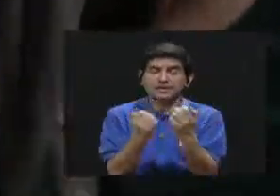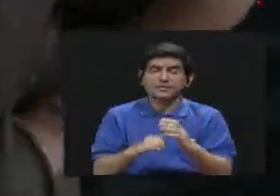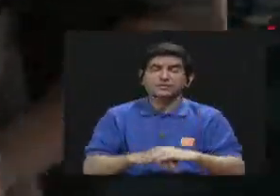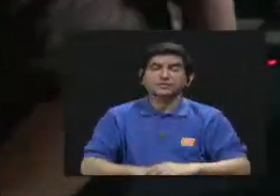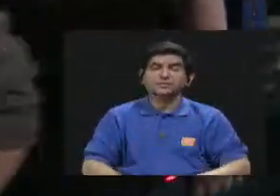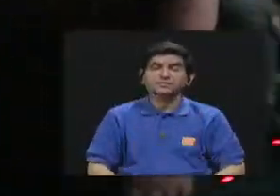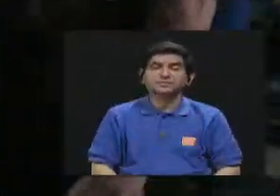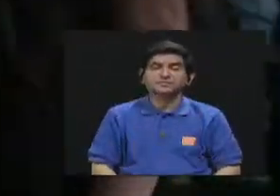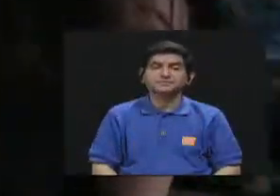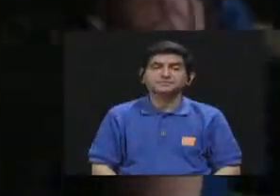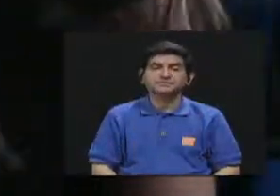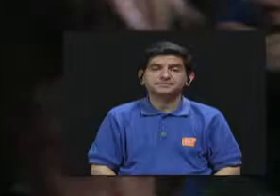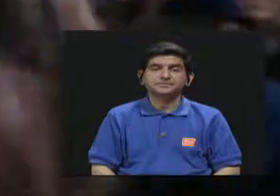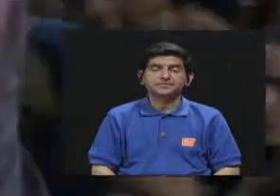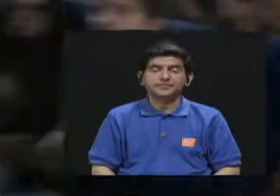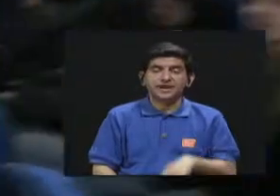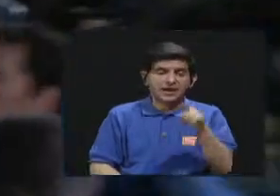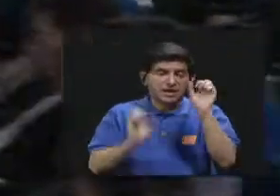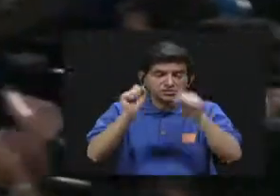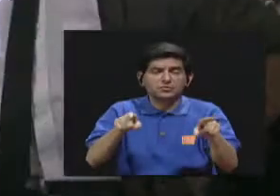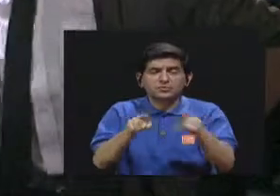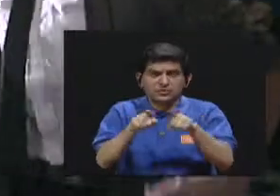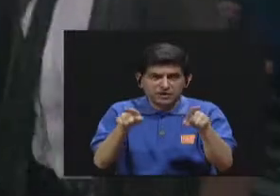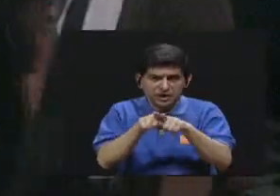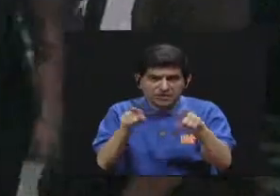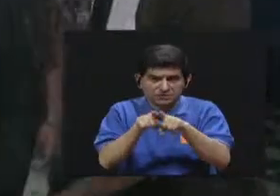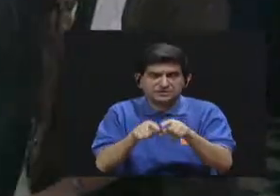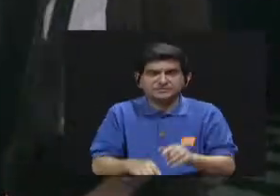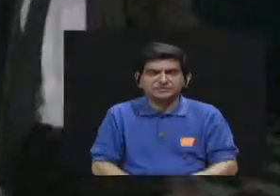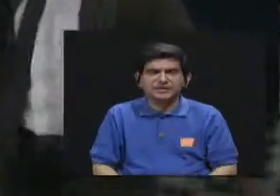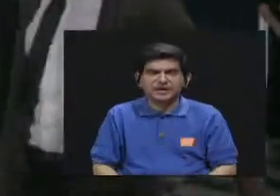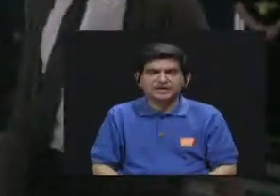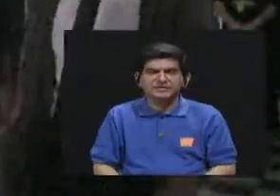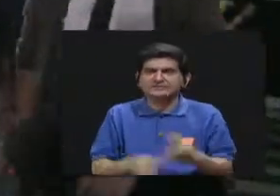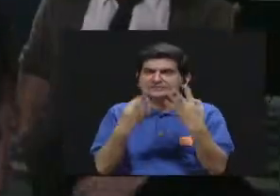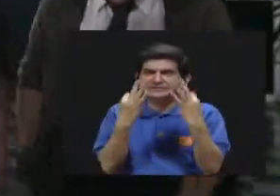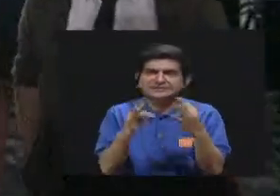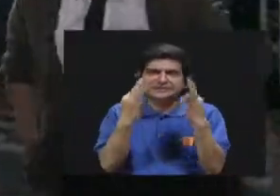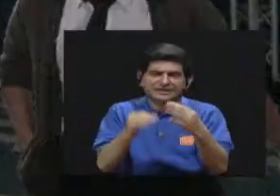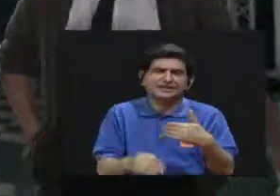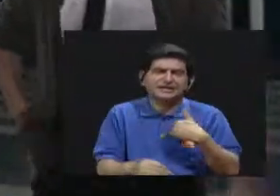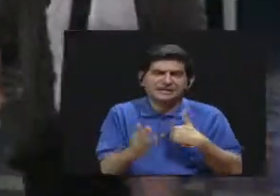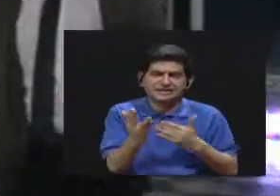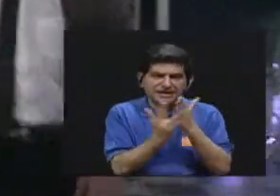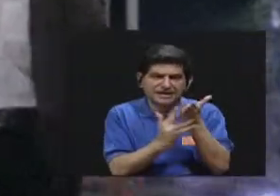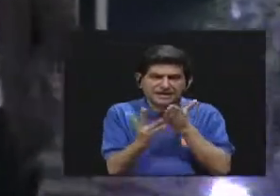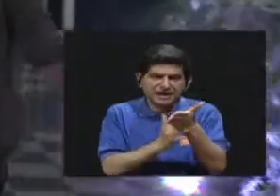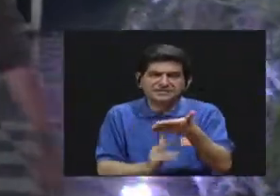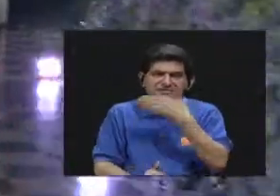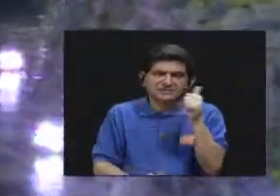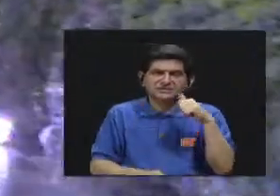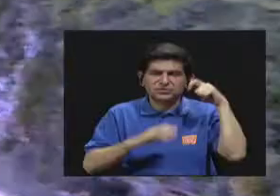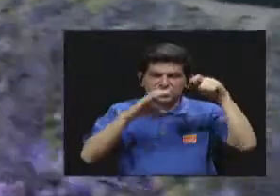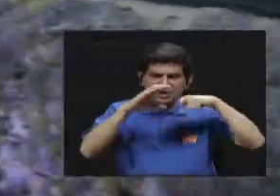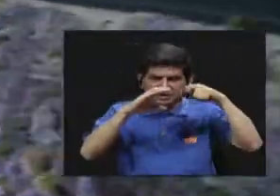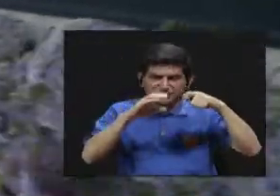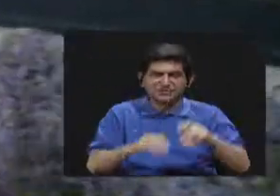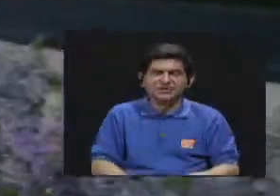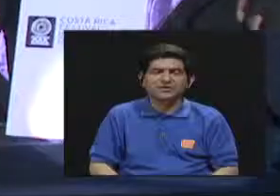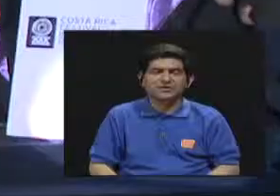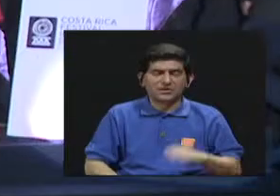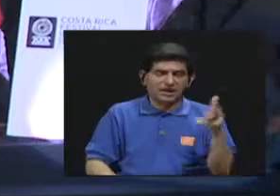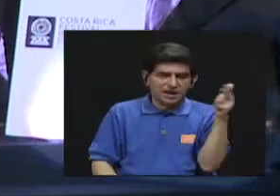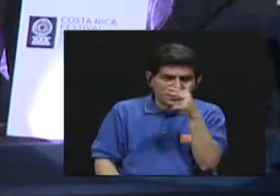Entonces, eso puede incluso procurar que se tenga acceso a mejores cámaras y mejor iluminación